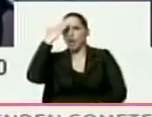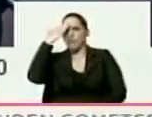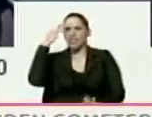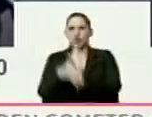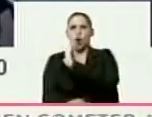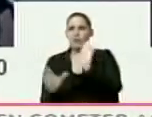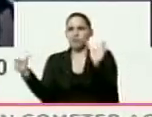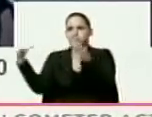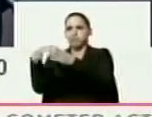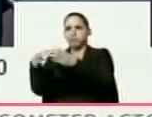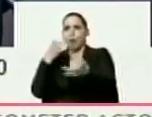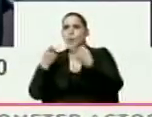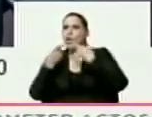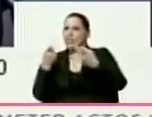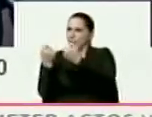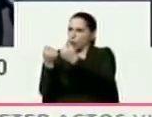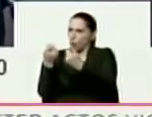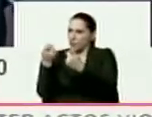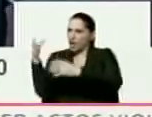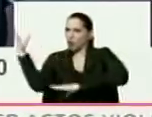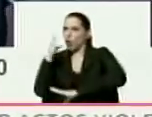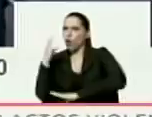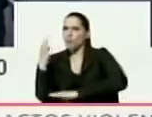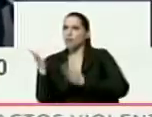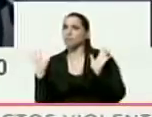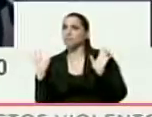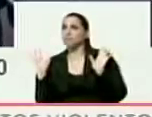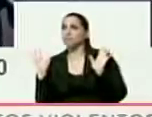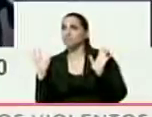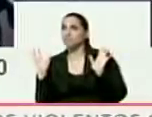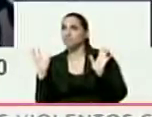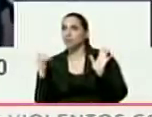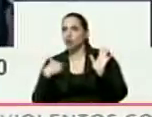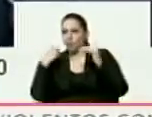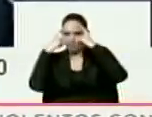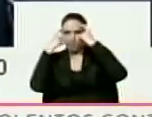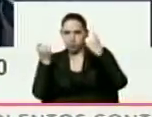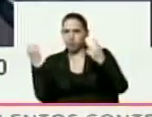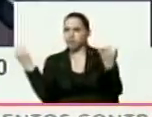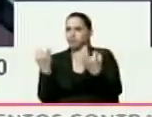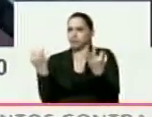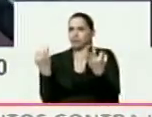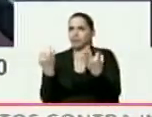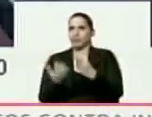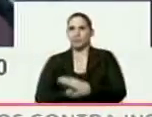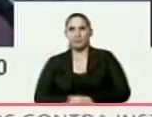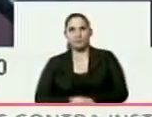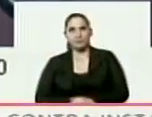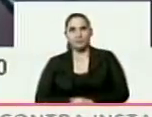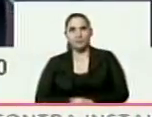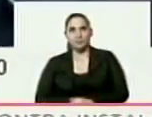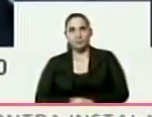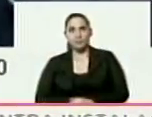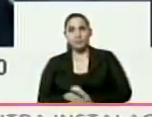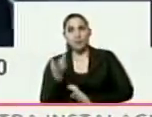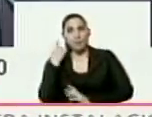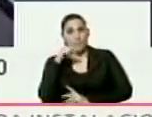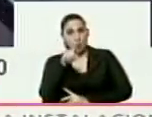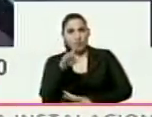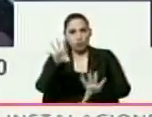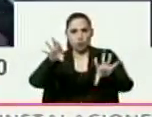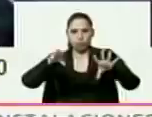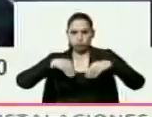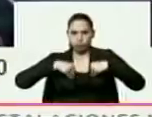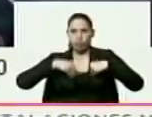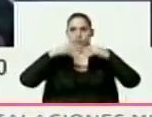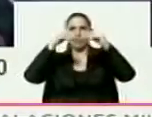clase política y económica de Colombia? Estoy convencido que es así. Por eso he tomado la